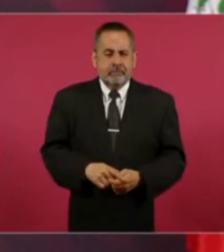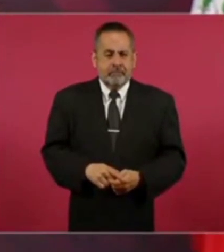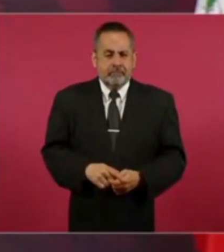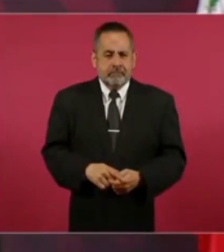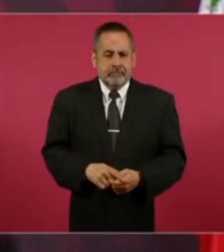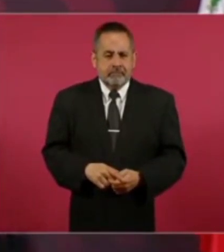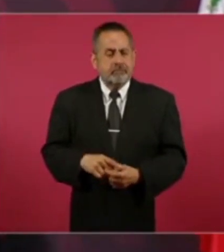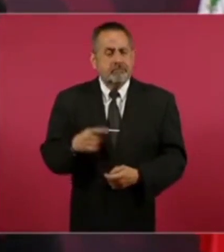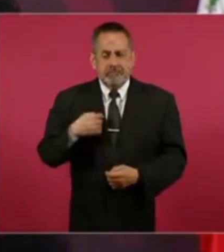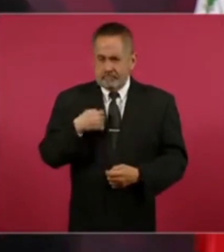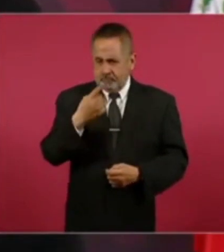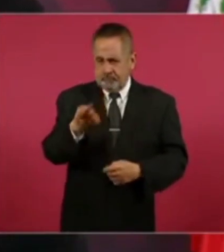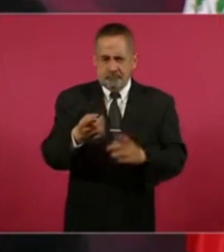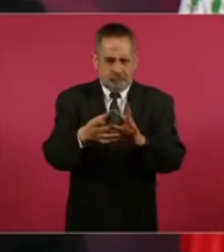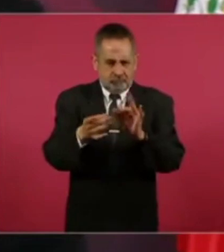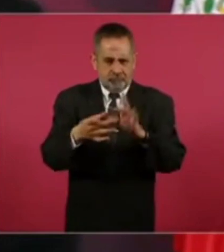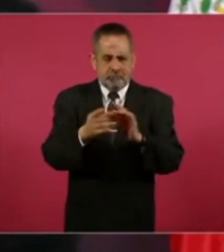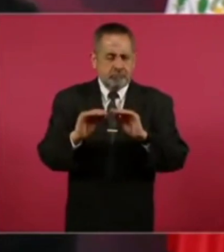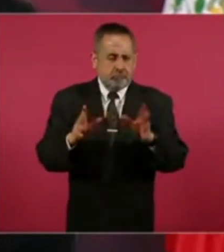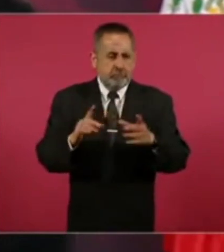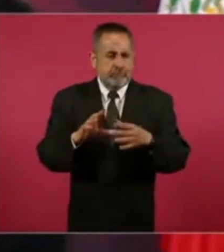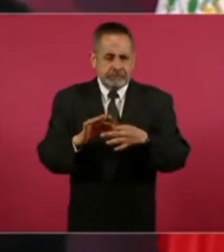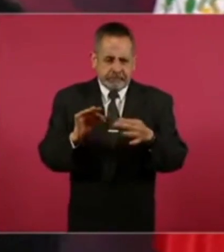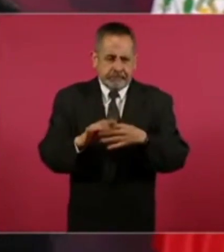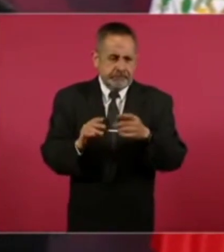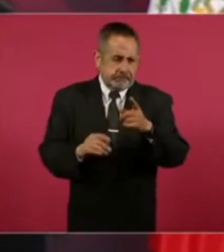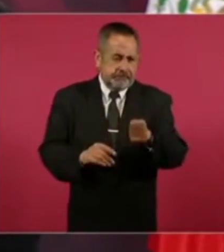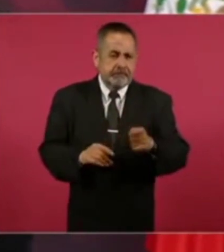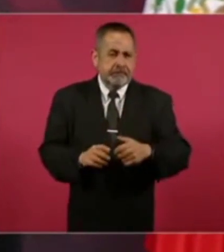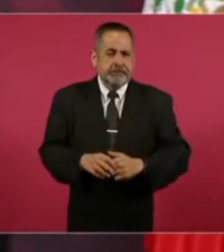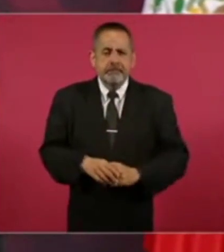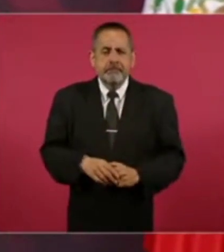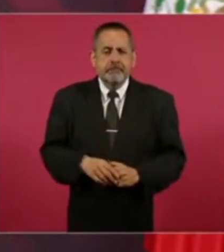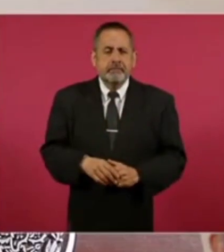ya les expliqué en una ocasión,